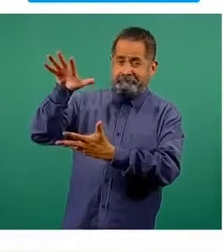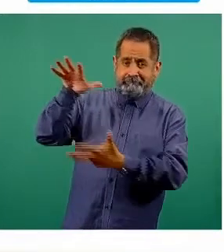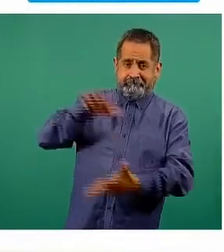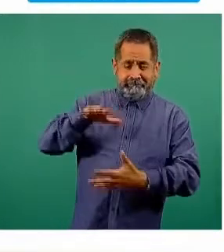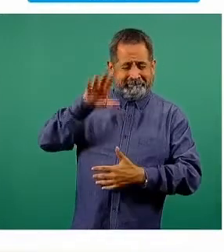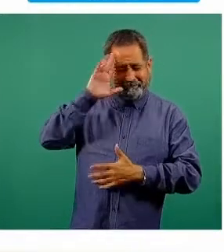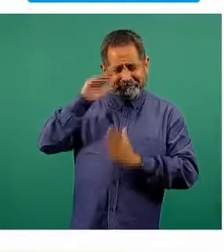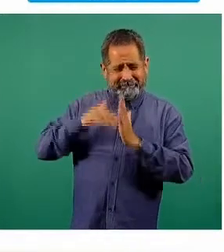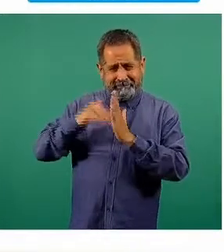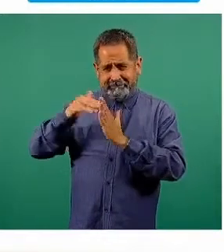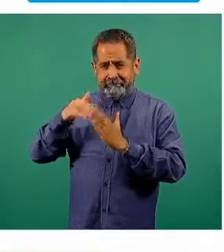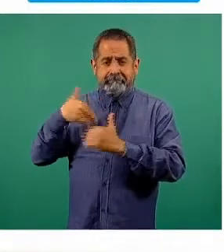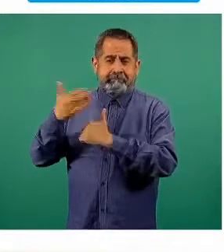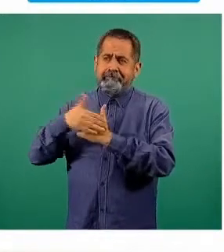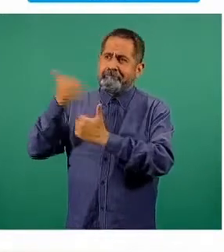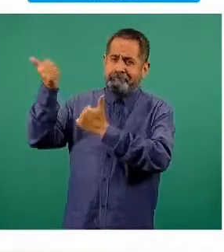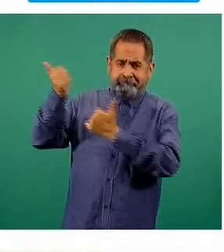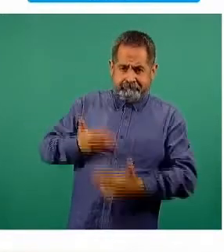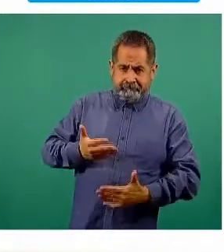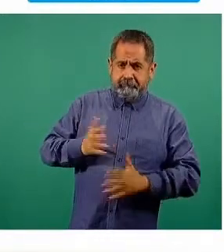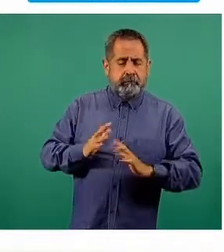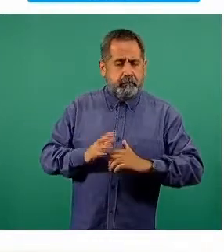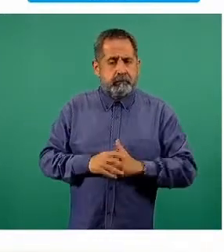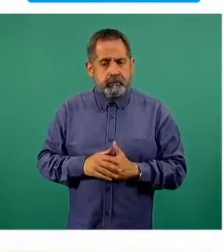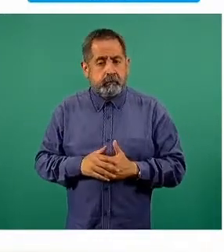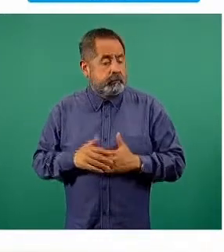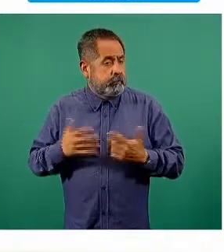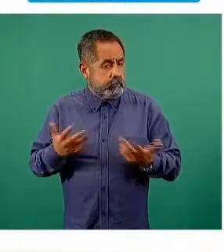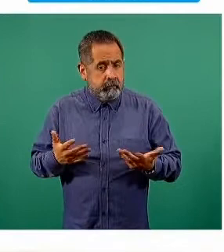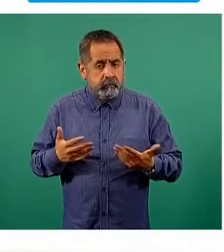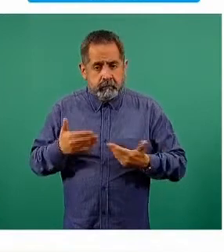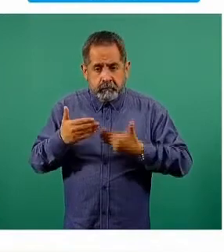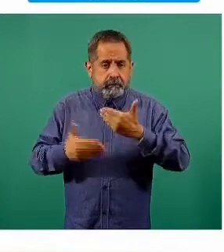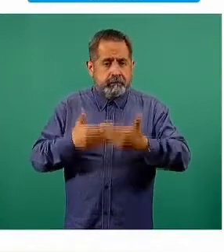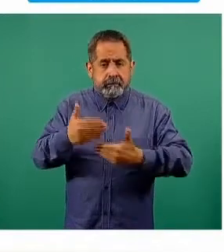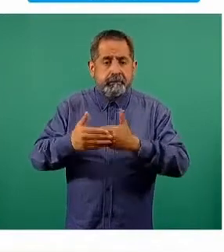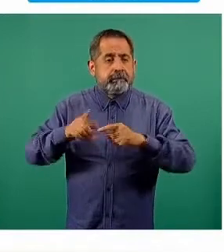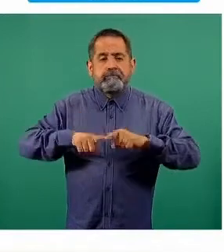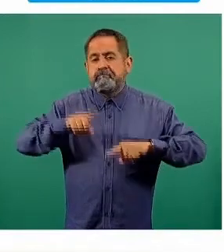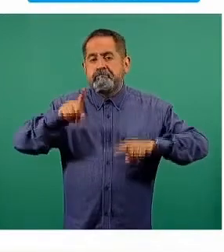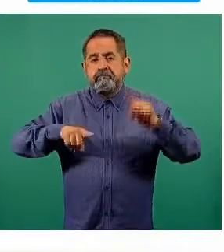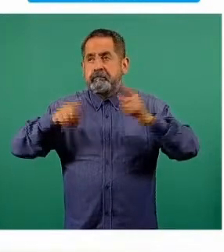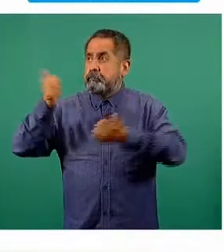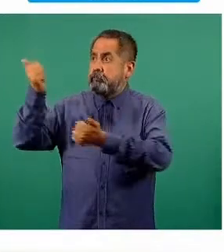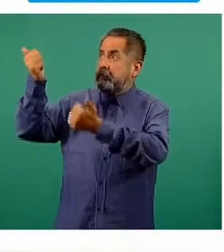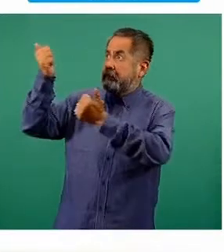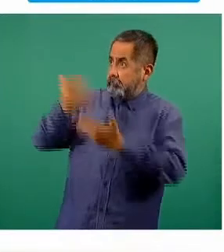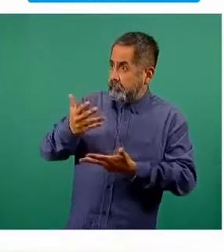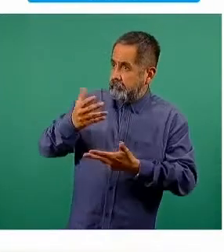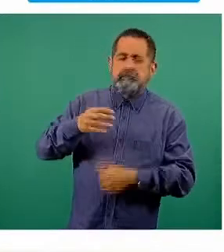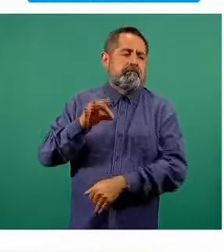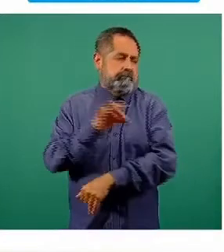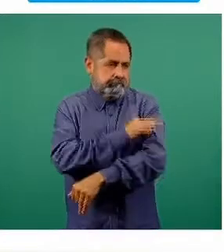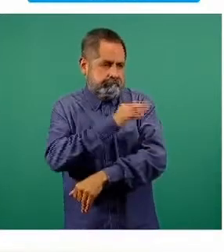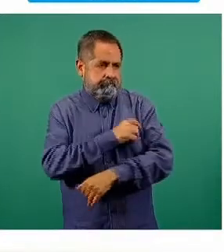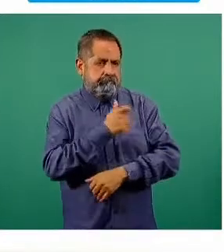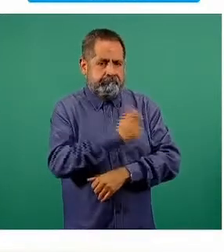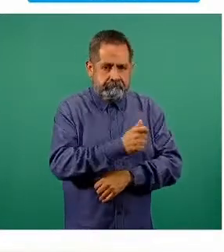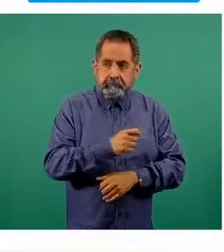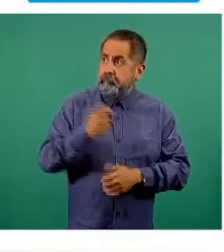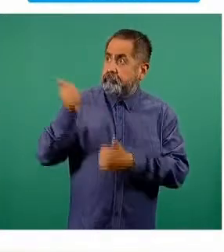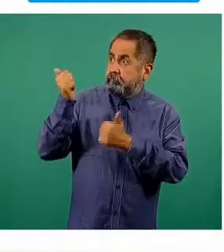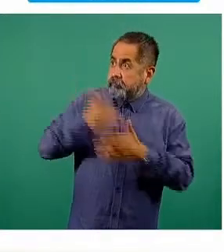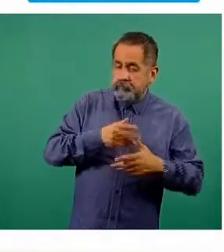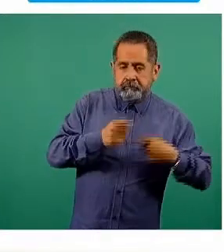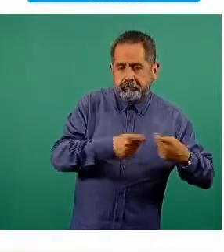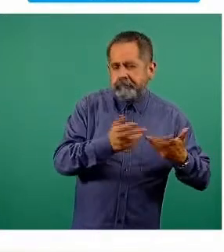de millones. Como pueden ver, el ritmo de aplicación depende de las condiciones en que llega la vacuna, y algo que no se ve en